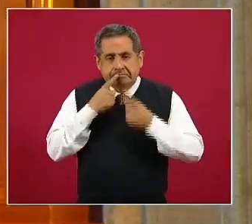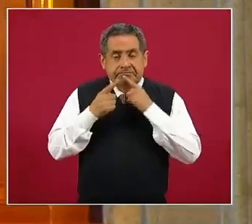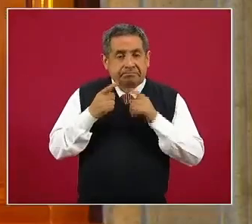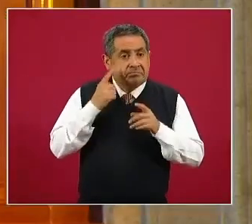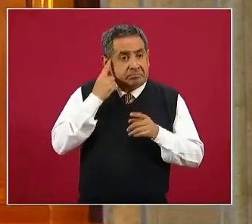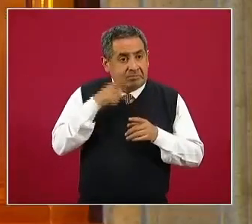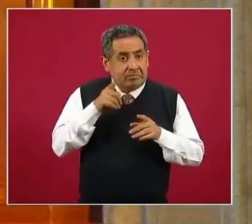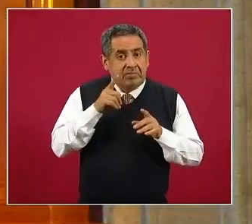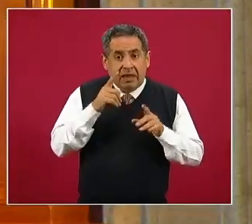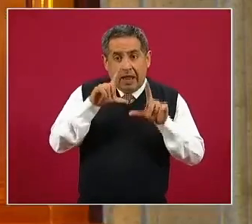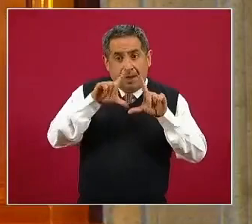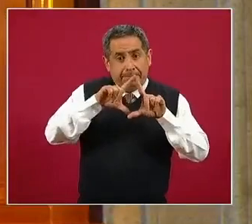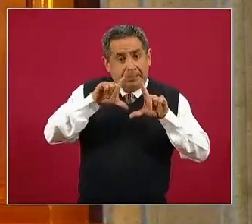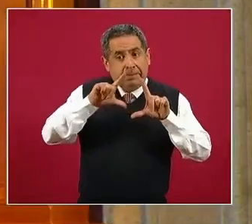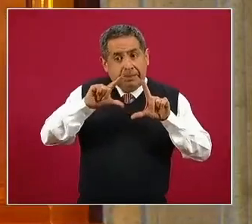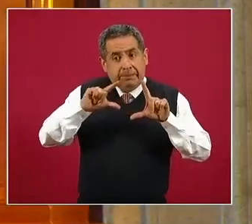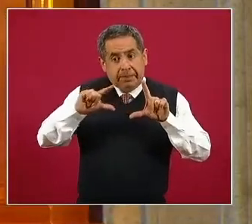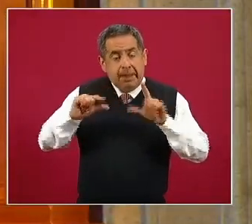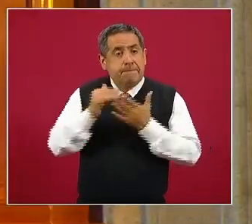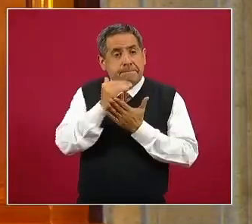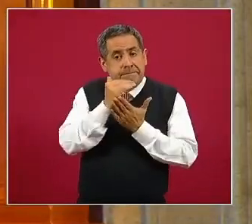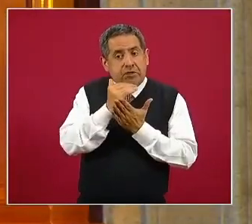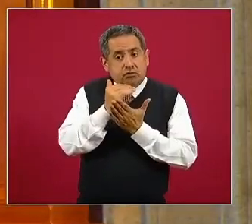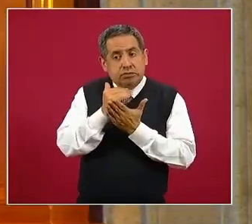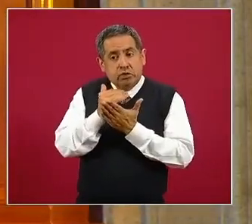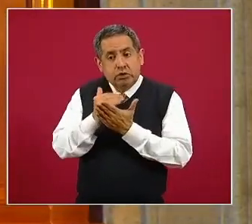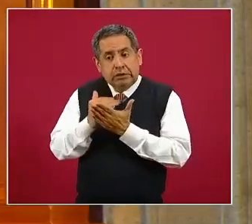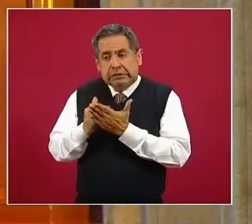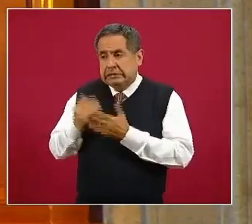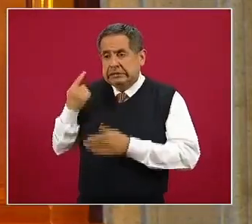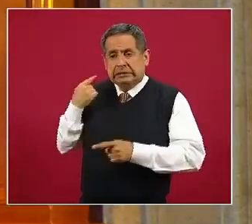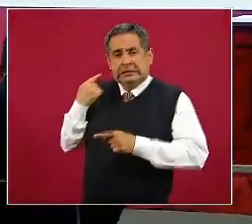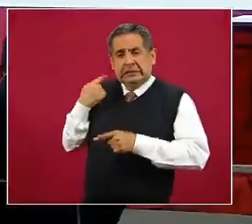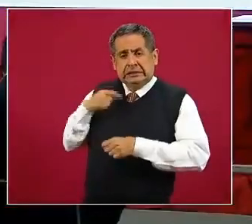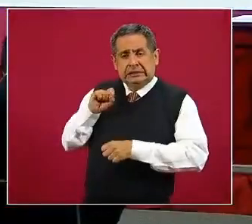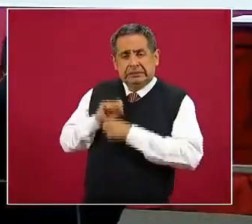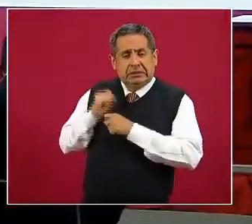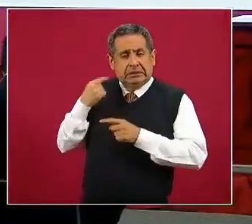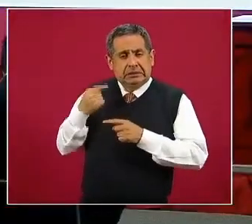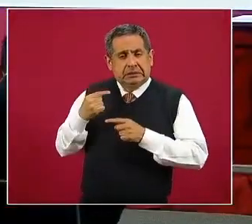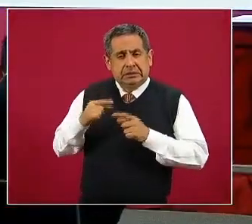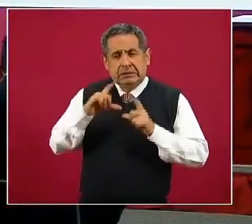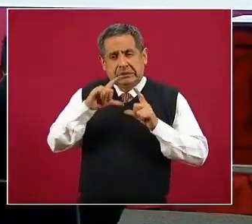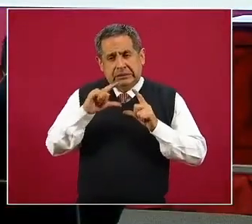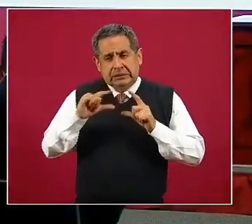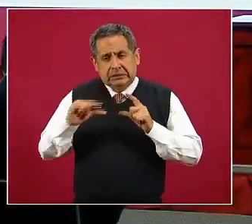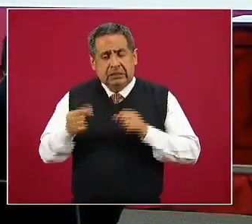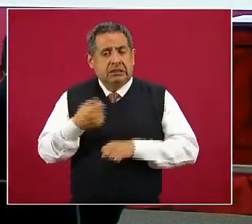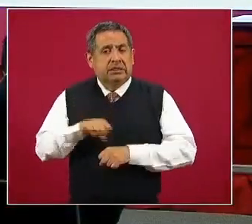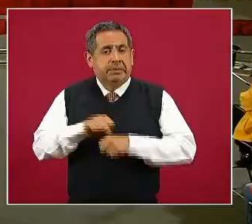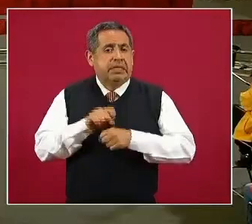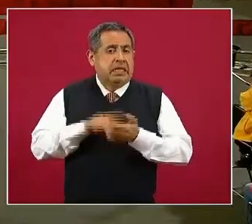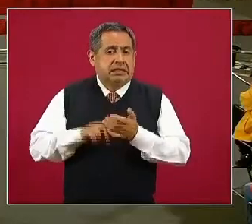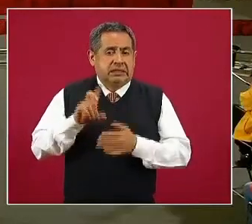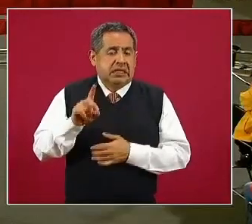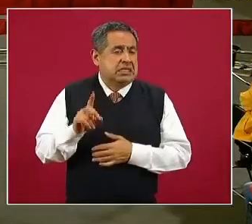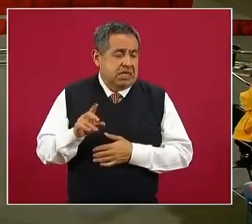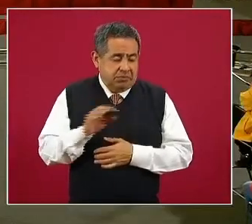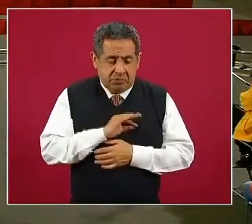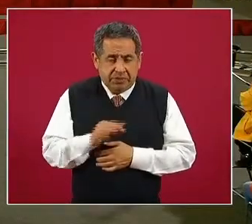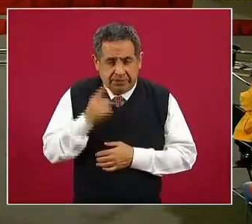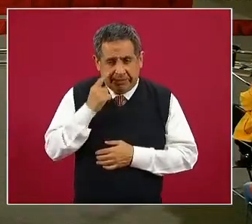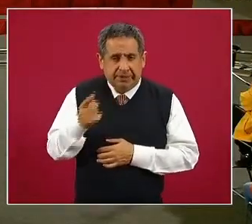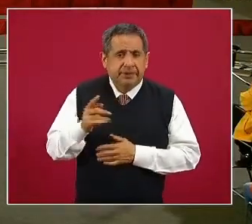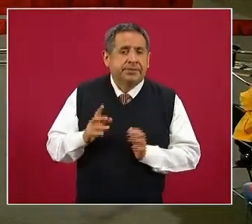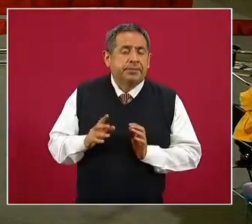hemos visto que ha disminuido en las últimas semanas, específicamente desde la semana 30, y podemos